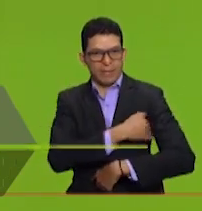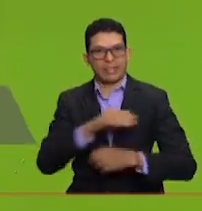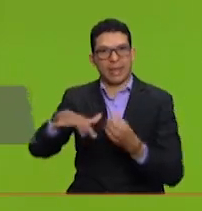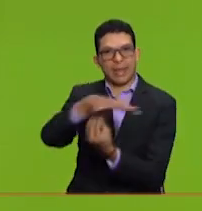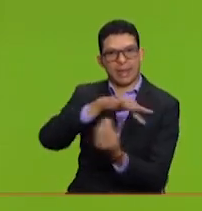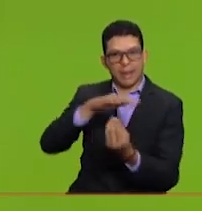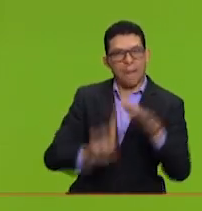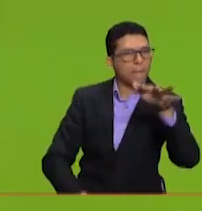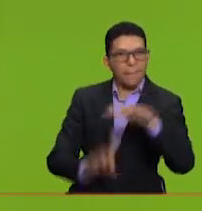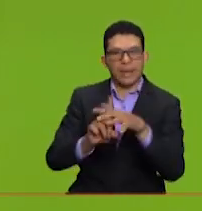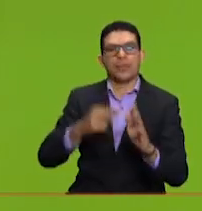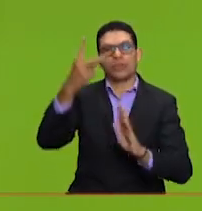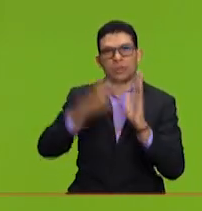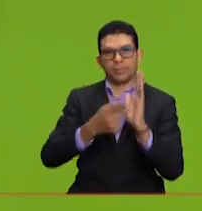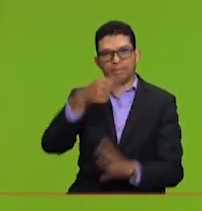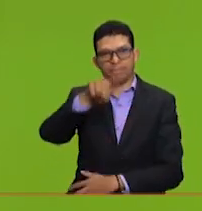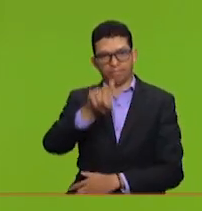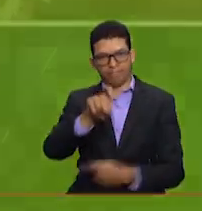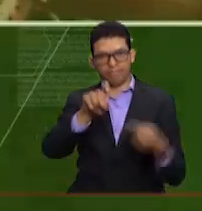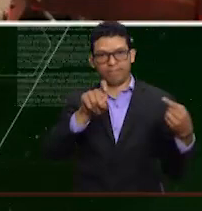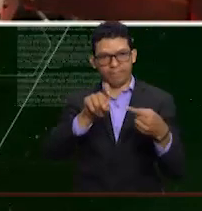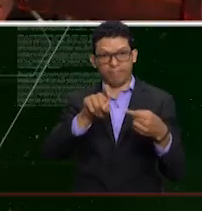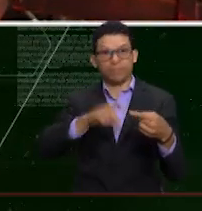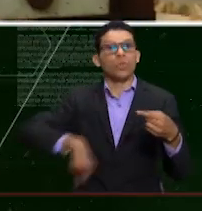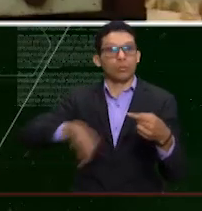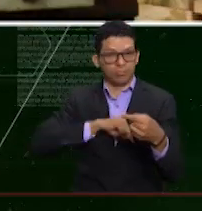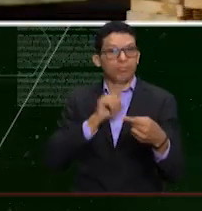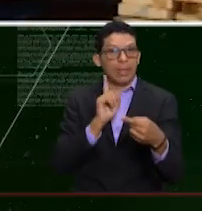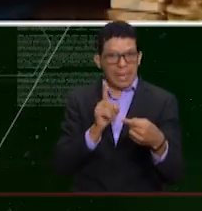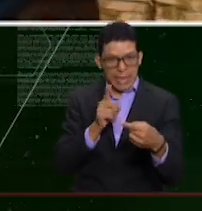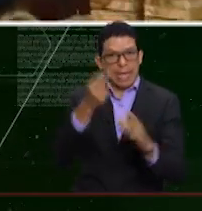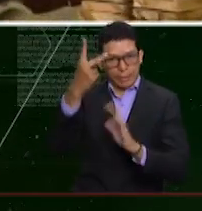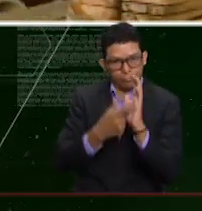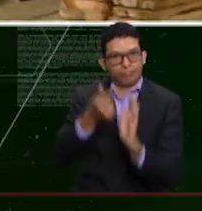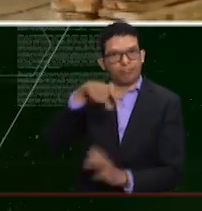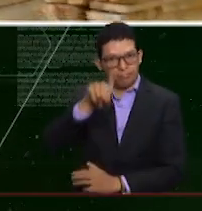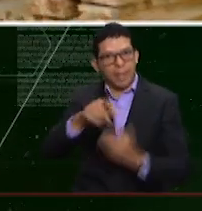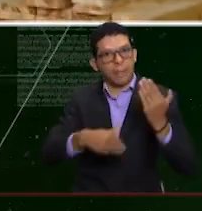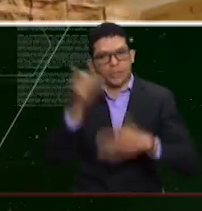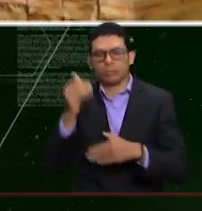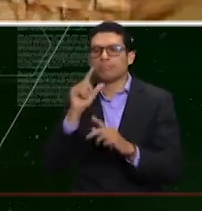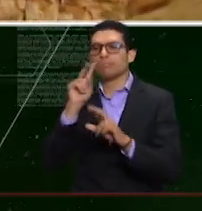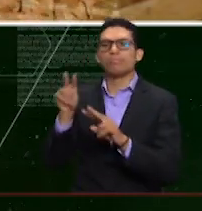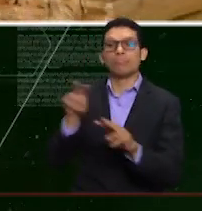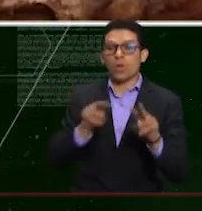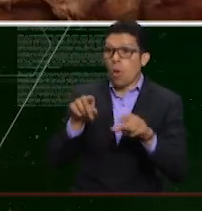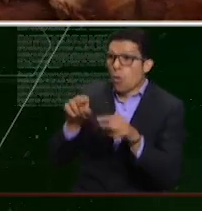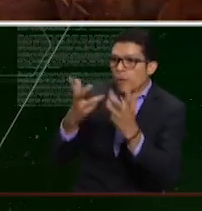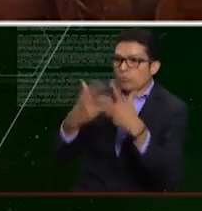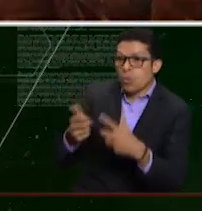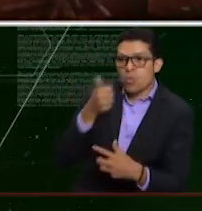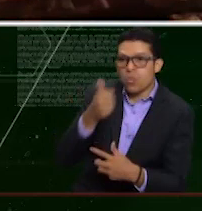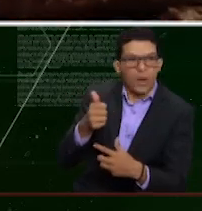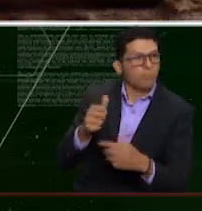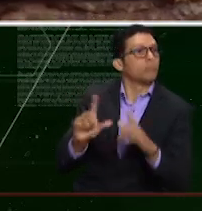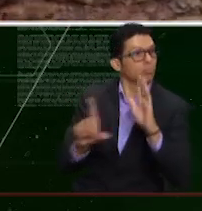en el año 2016 y, por tanto, venimos desde ese año reconociendo empresas. ¿Cómo se desarrolla?